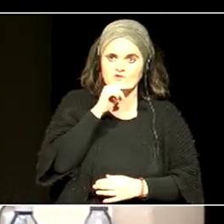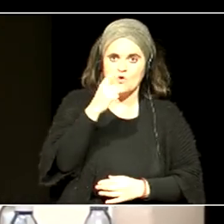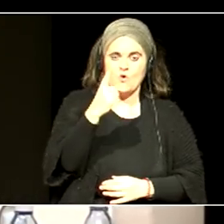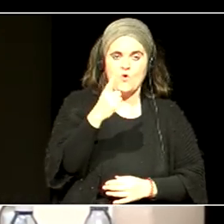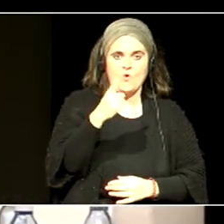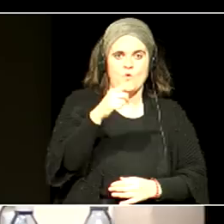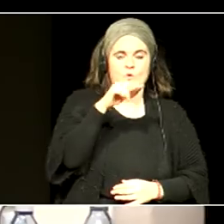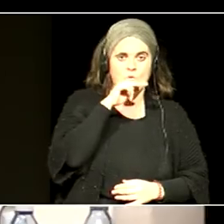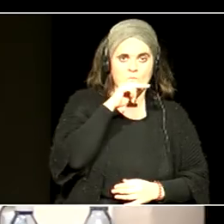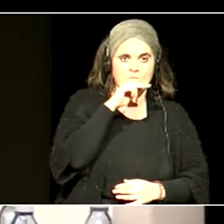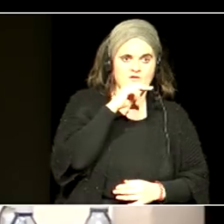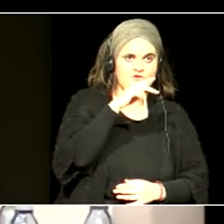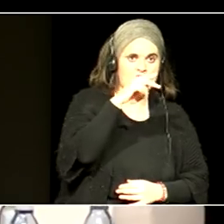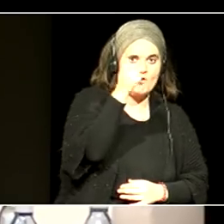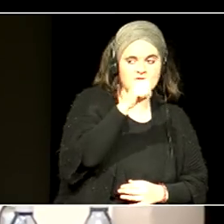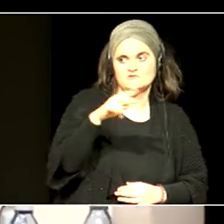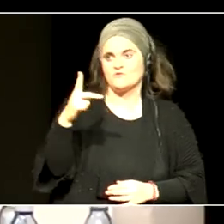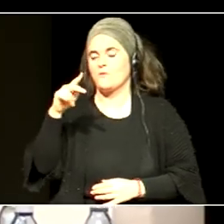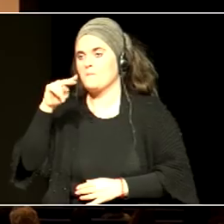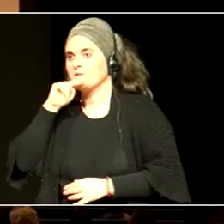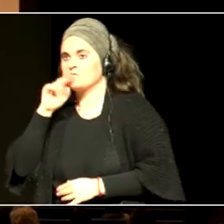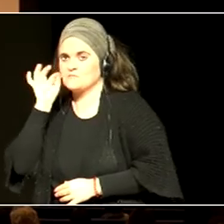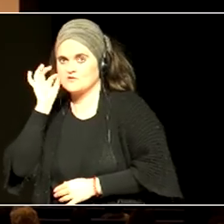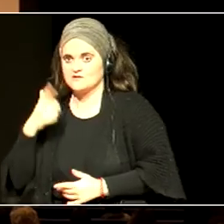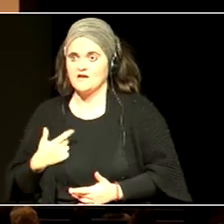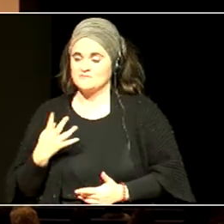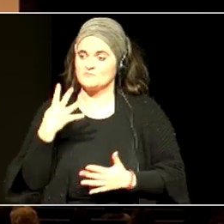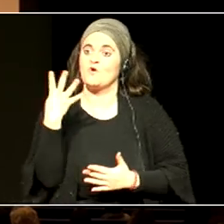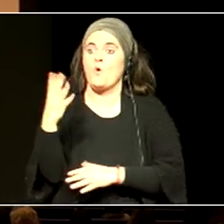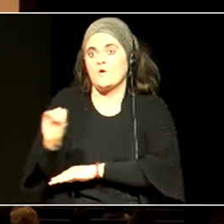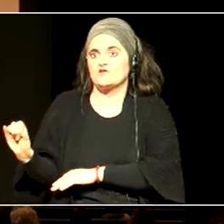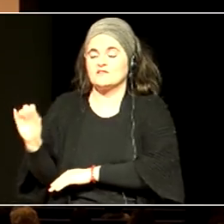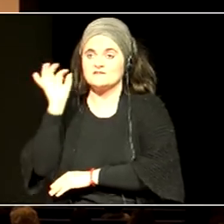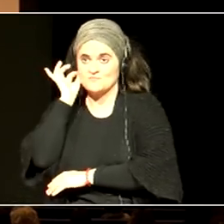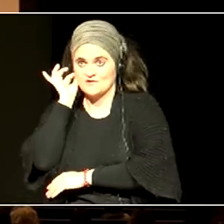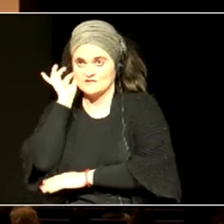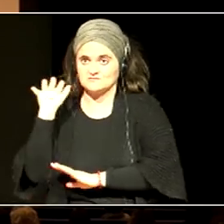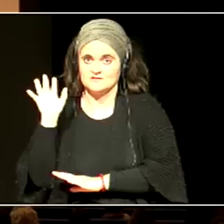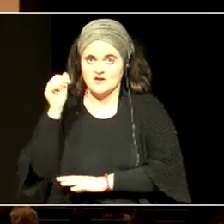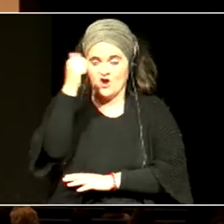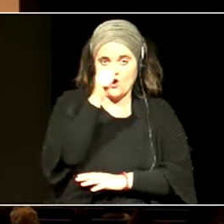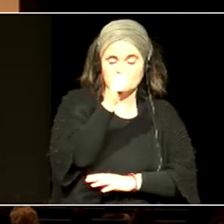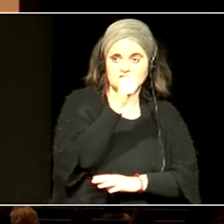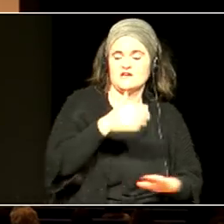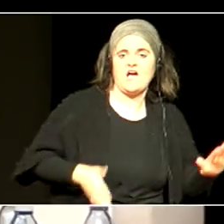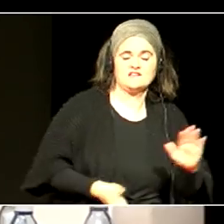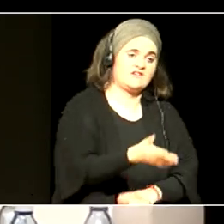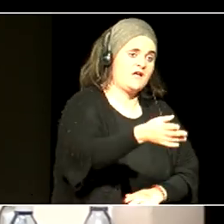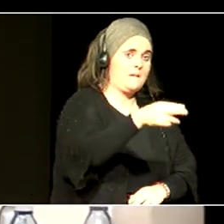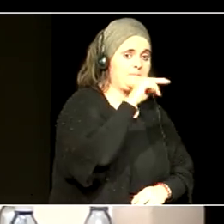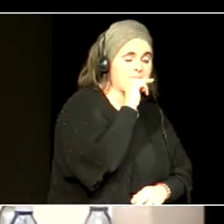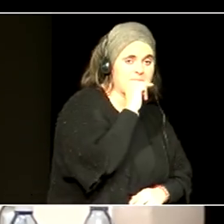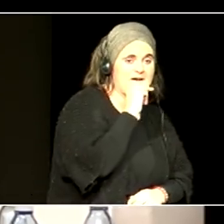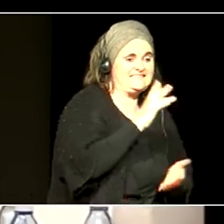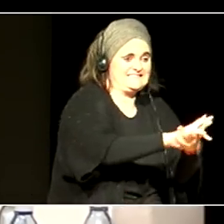B para hombres y otro para mujeres igualdad yaes que somos 400 mujeres y hay o sea los hombres han entrado han meado se Han